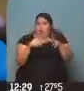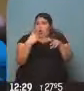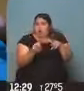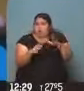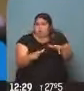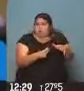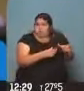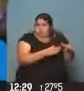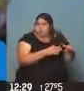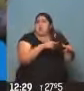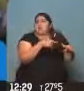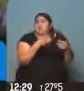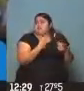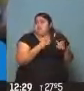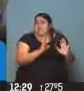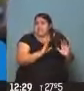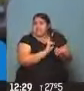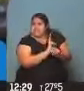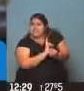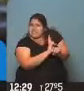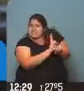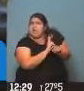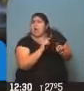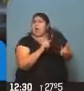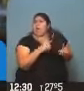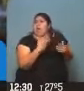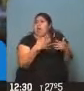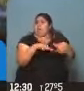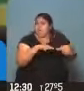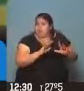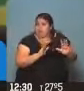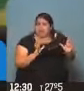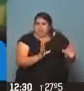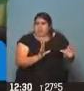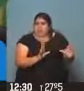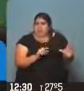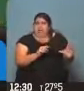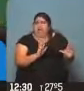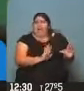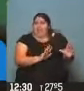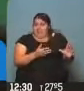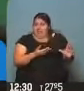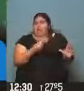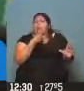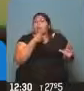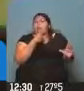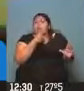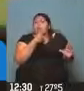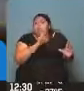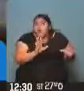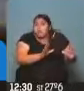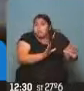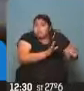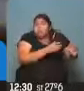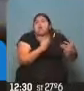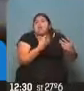bueno se estipulan medios necesarios como para que no se pueda movilizar de dónde está porque sí no aparte inclusive